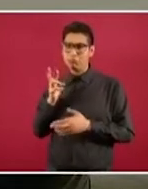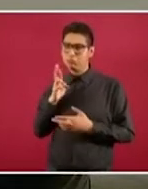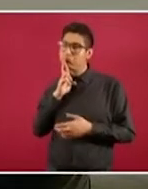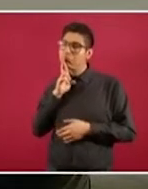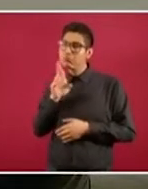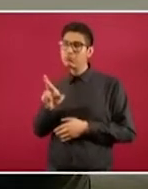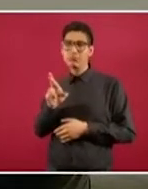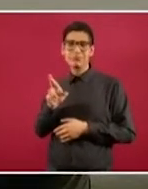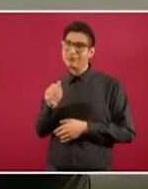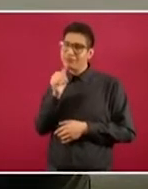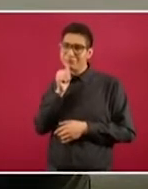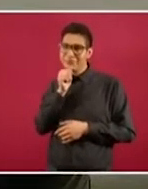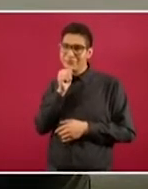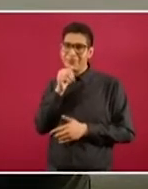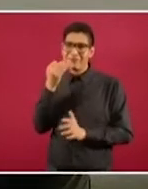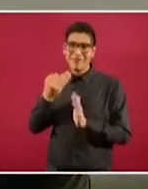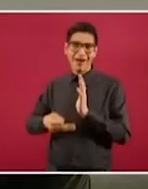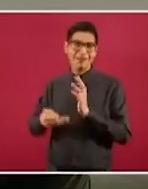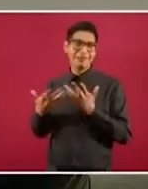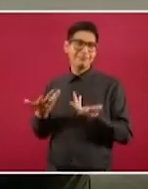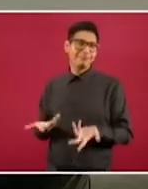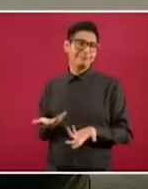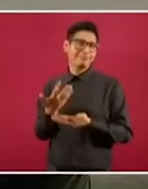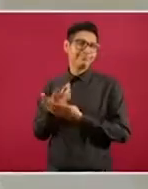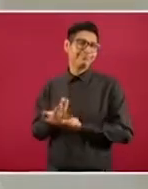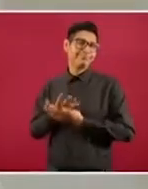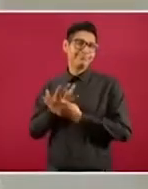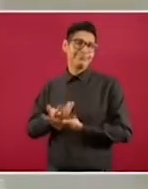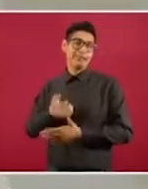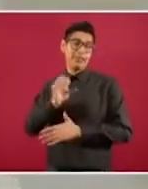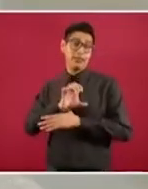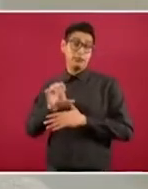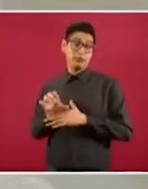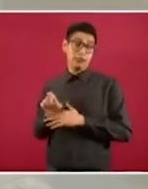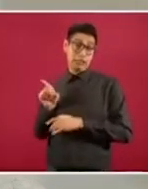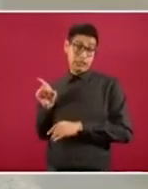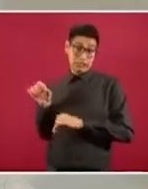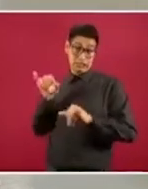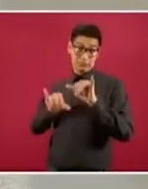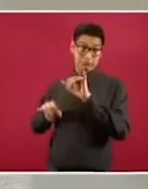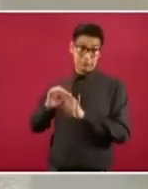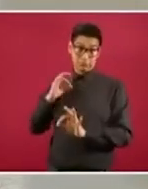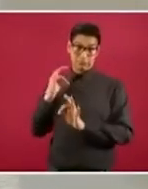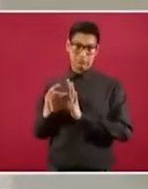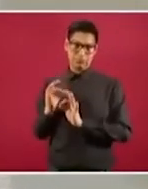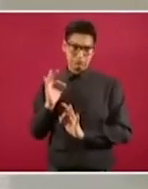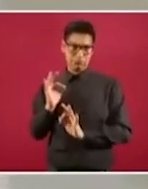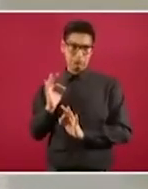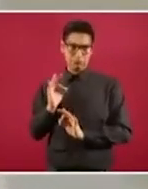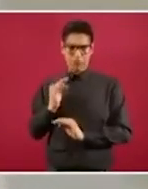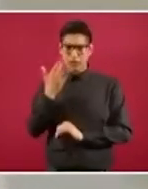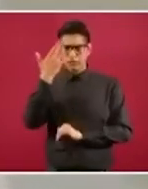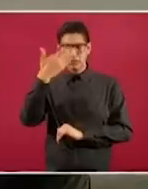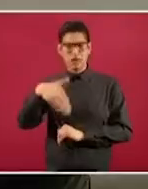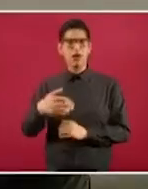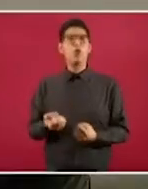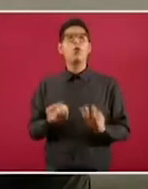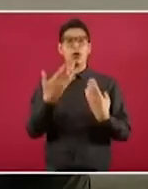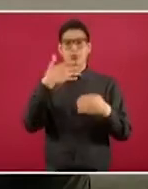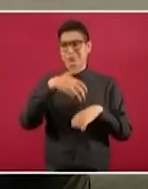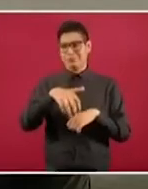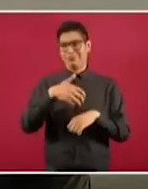estén ya revisados los resultados en el laboratorio y se va a empezar a ver la vigilancia centinela